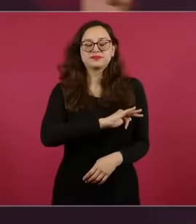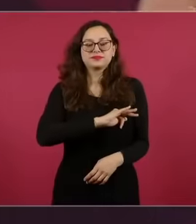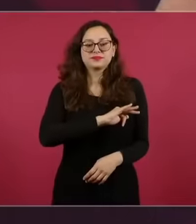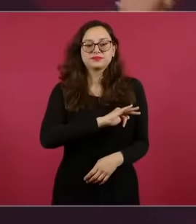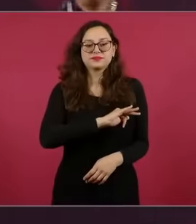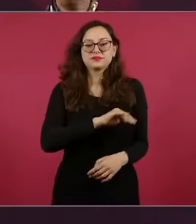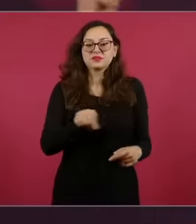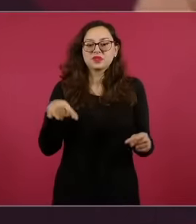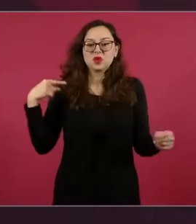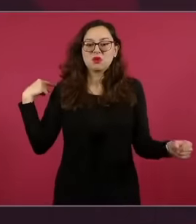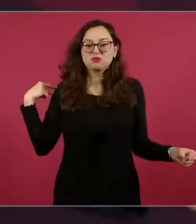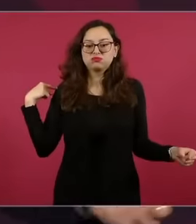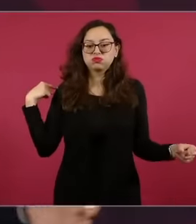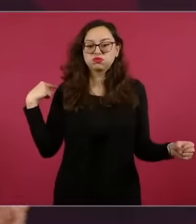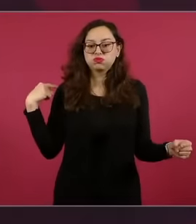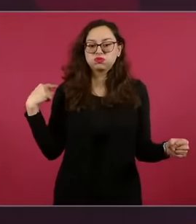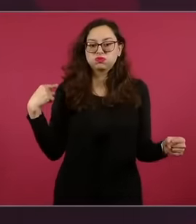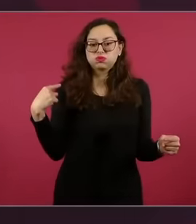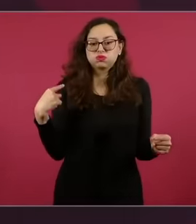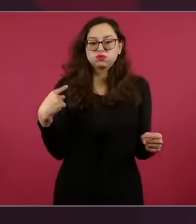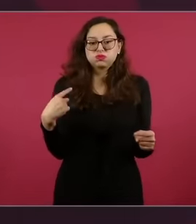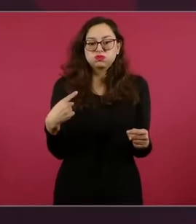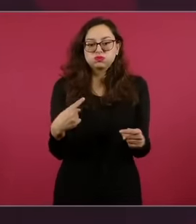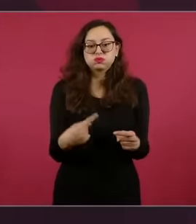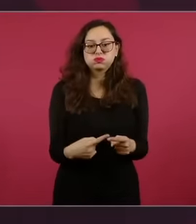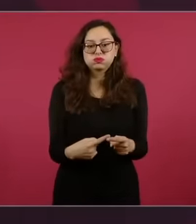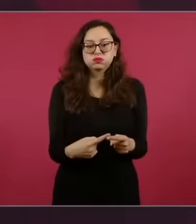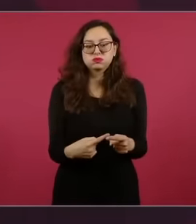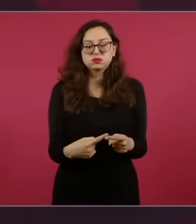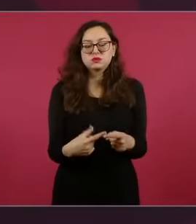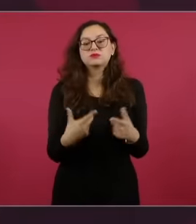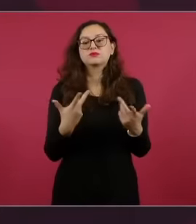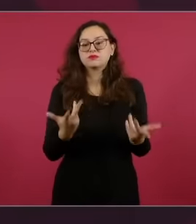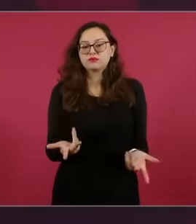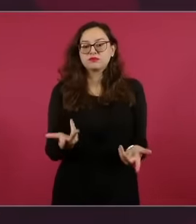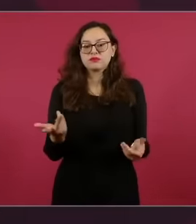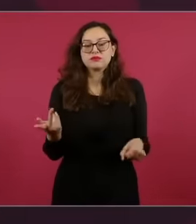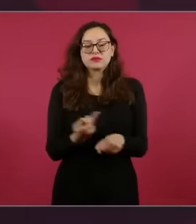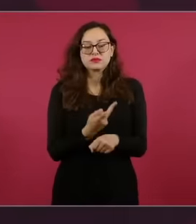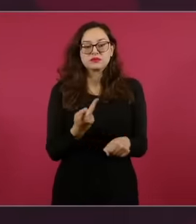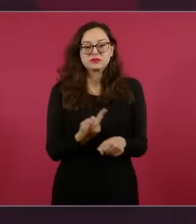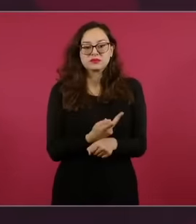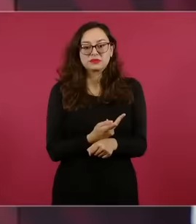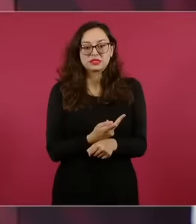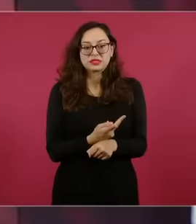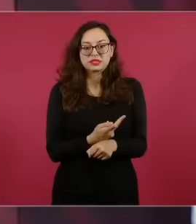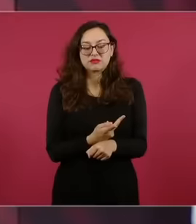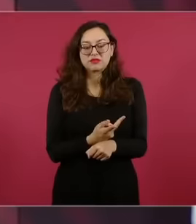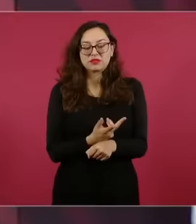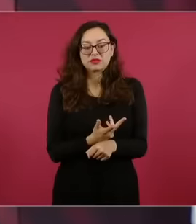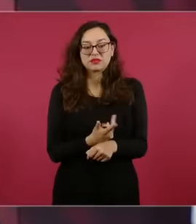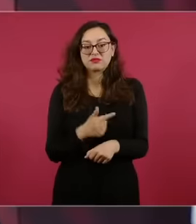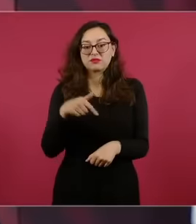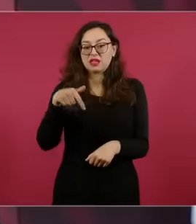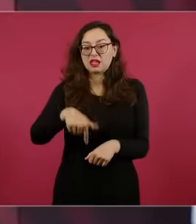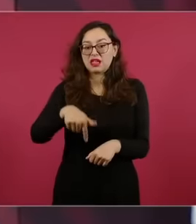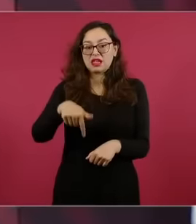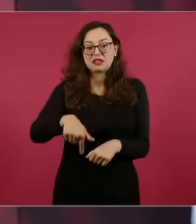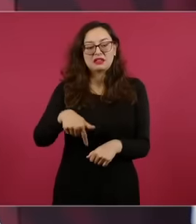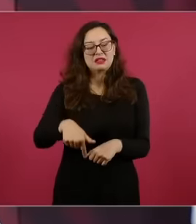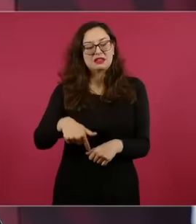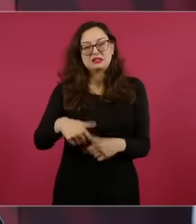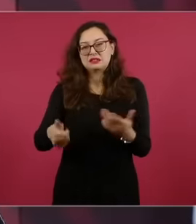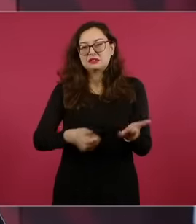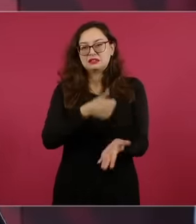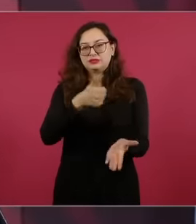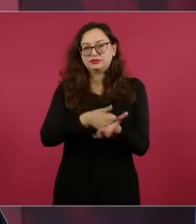en los últimos tiempos, por el bombardeo, porque aquí están muy expuestos a